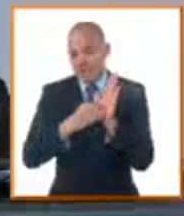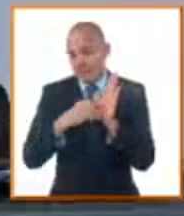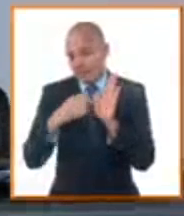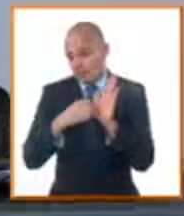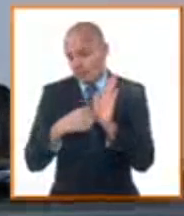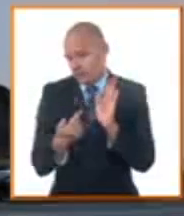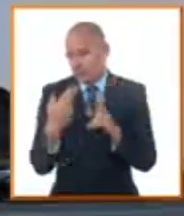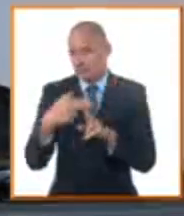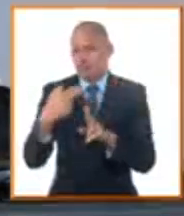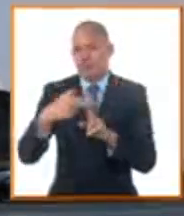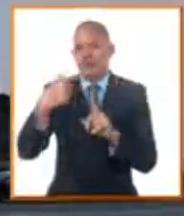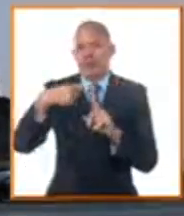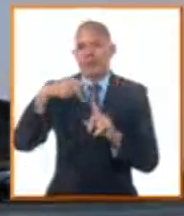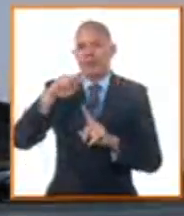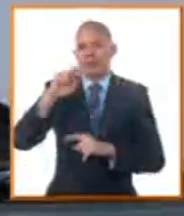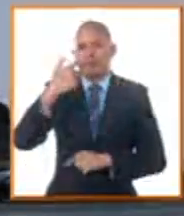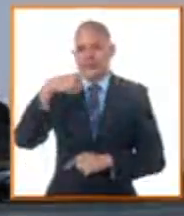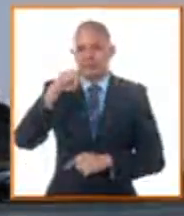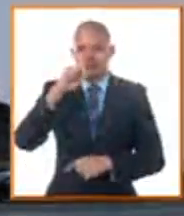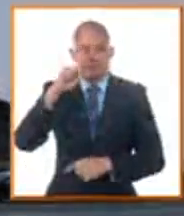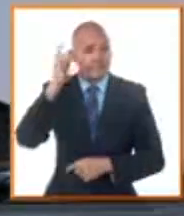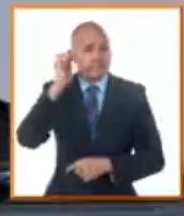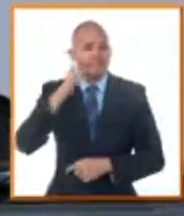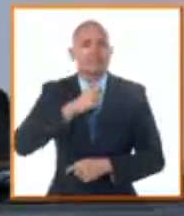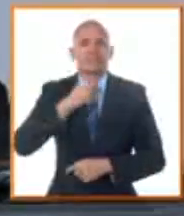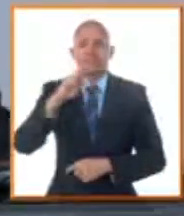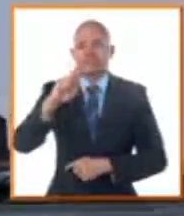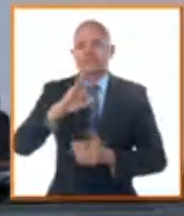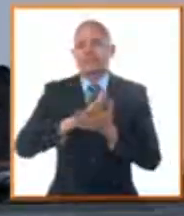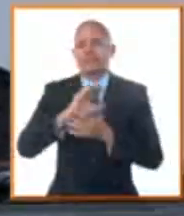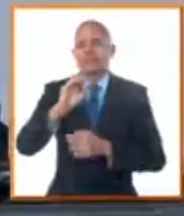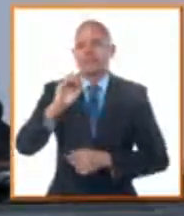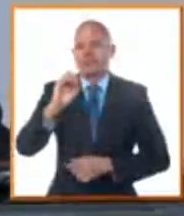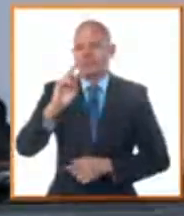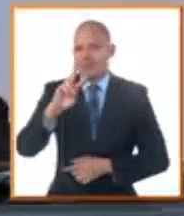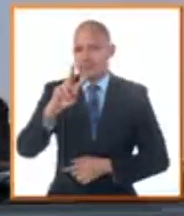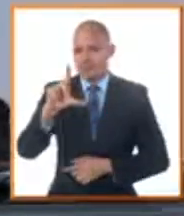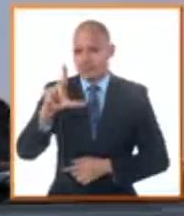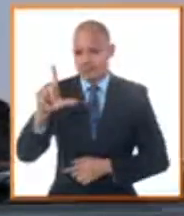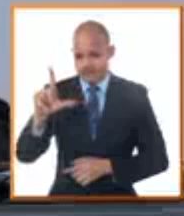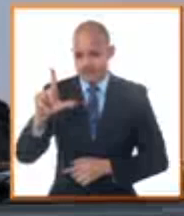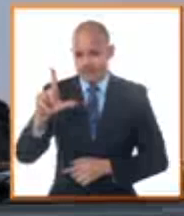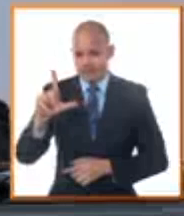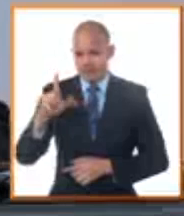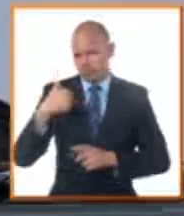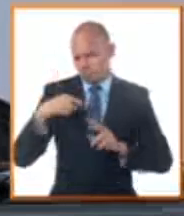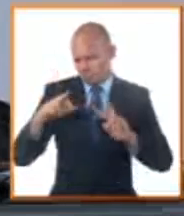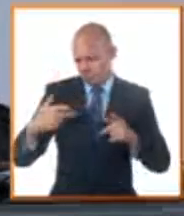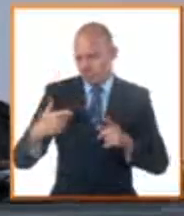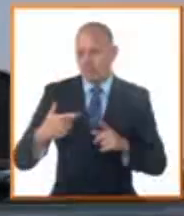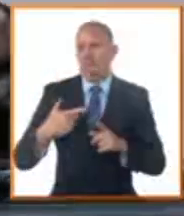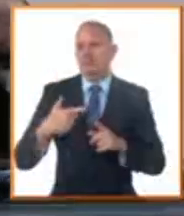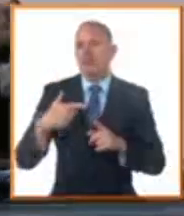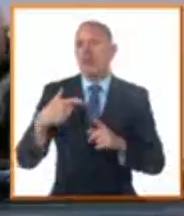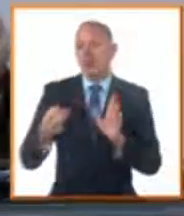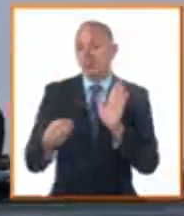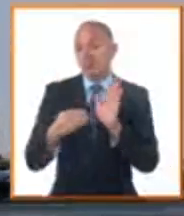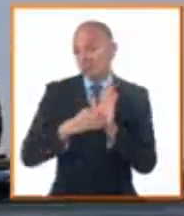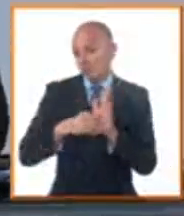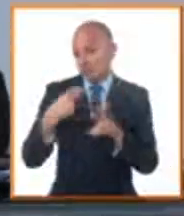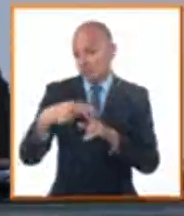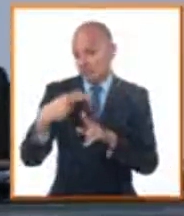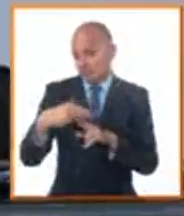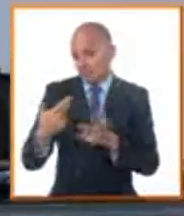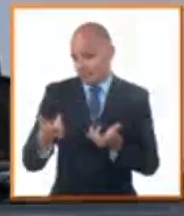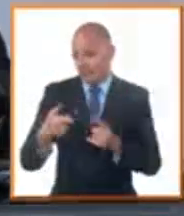en dos sólidas plataformas con las que dispone Cuba para el desarrollo del comercio electrónico y el líder de